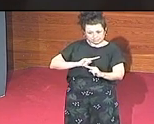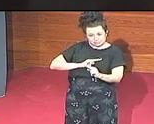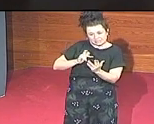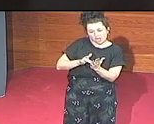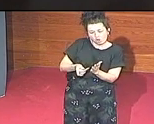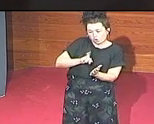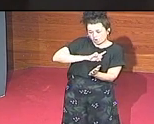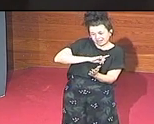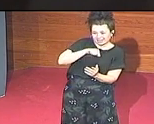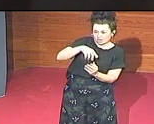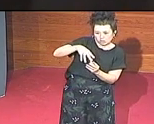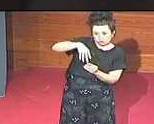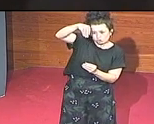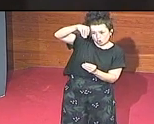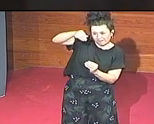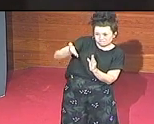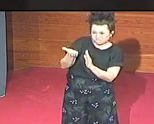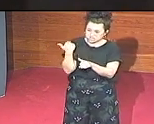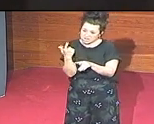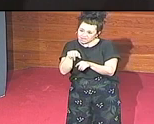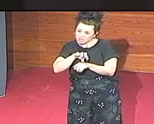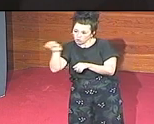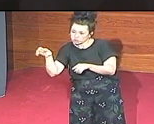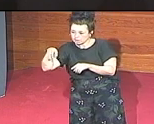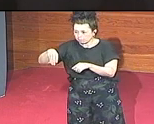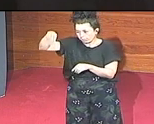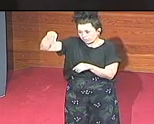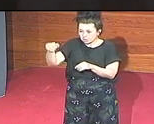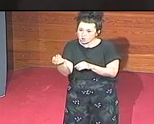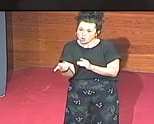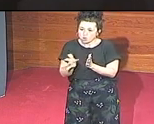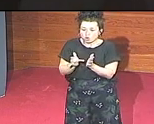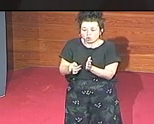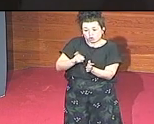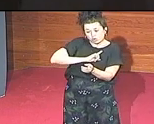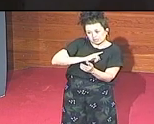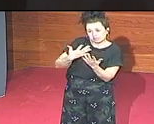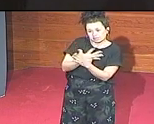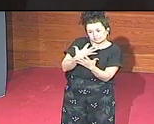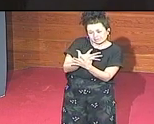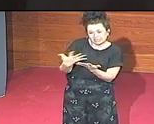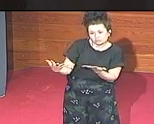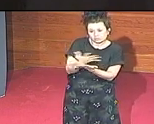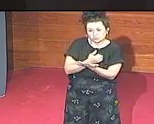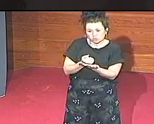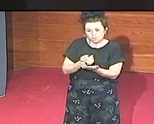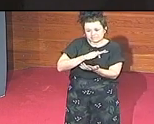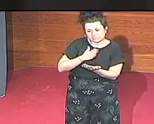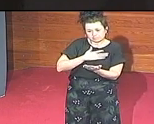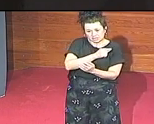aquí está esta torre pone aquella otra por aquí me va contando todo y me va corrigiendo